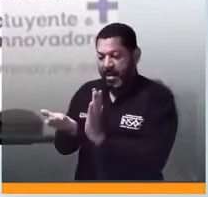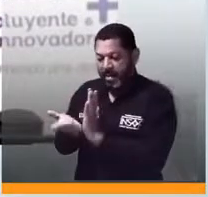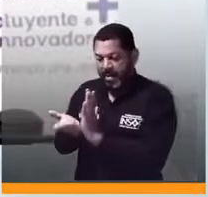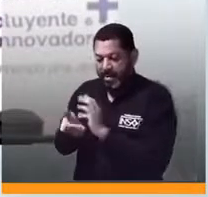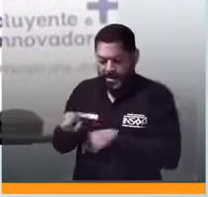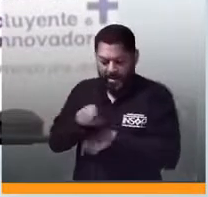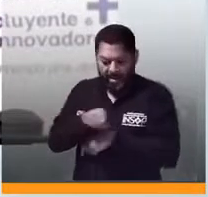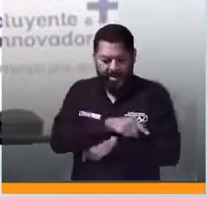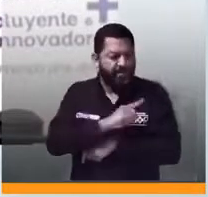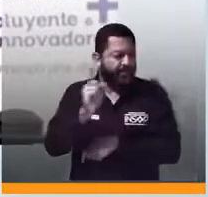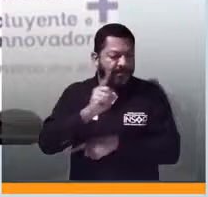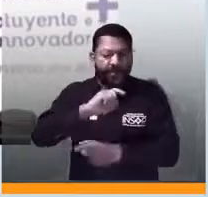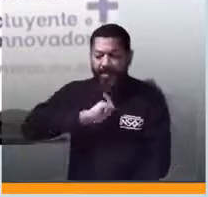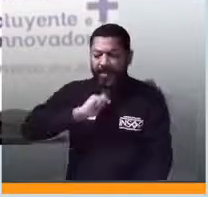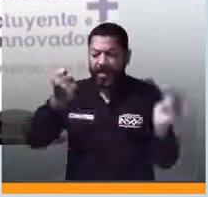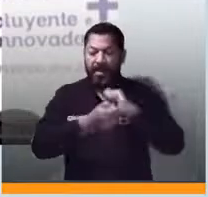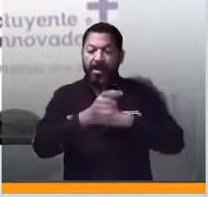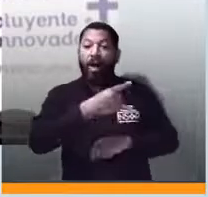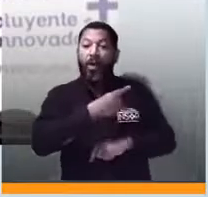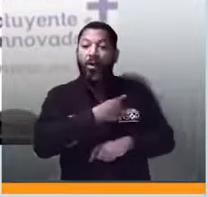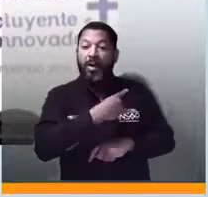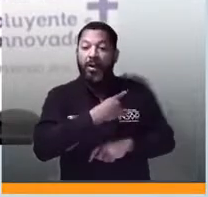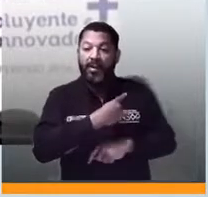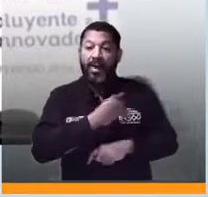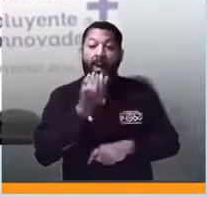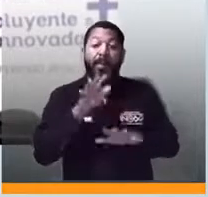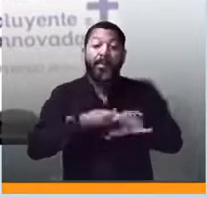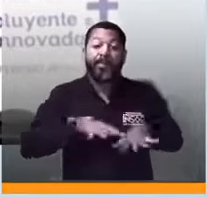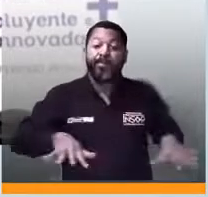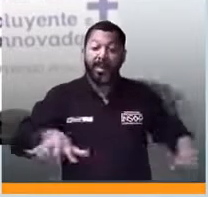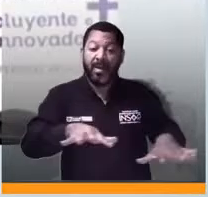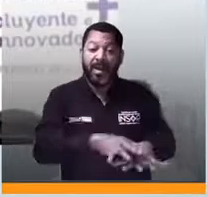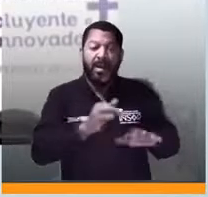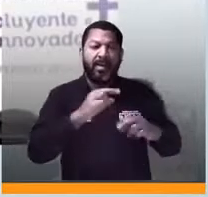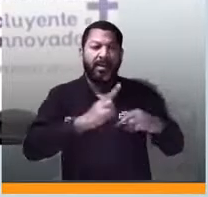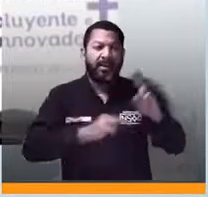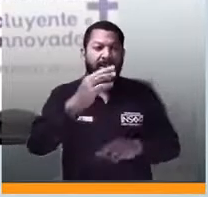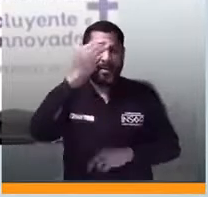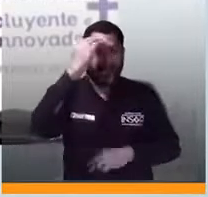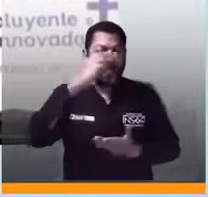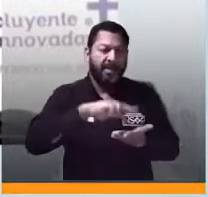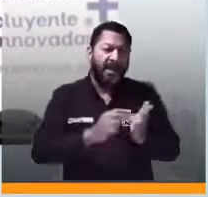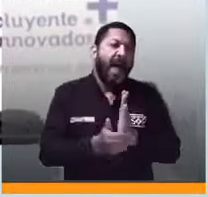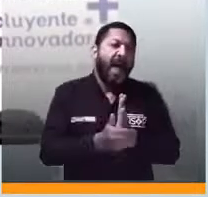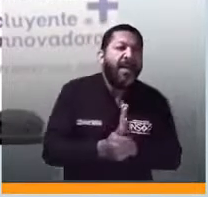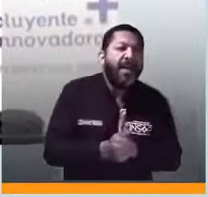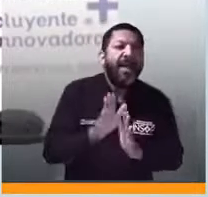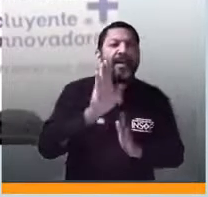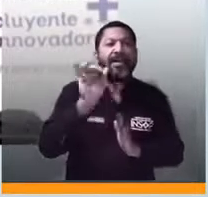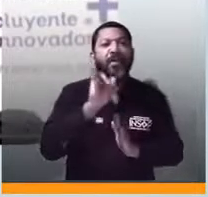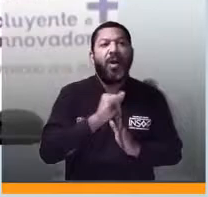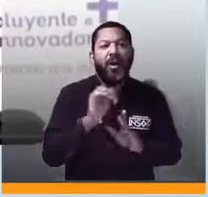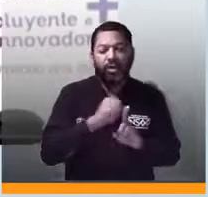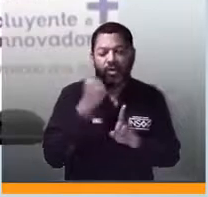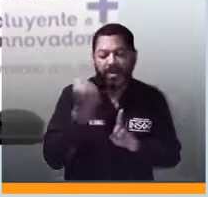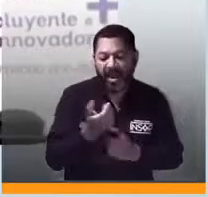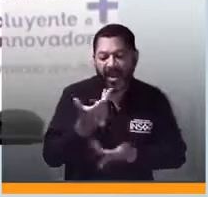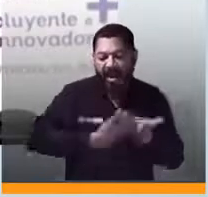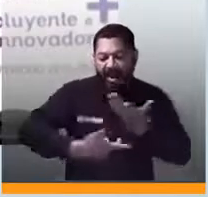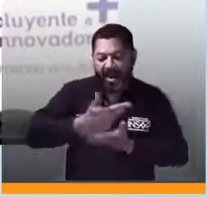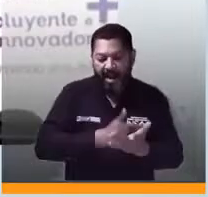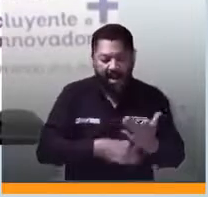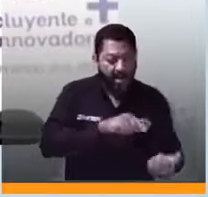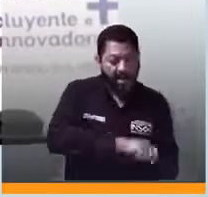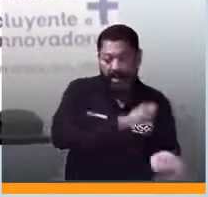hacia una universidad donde en el campus se vaya a construir eso que llaman habilidades blandas, trabajo en equipo, liderazgo,